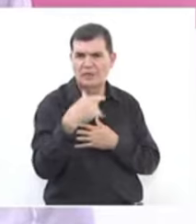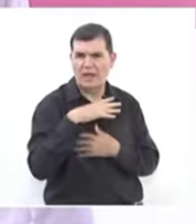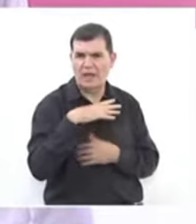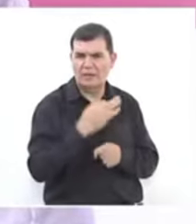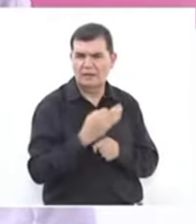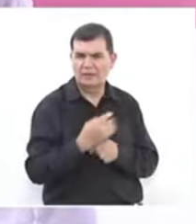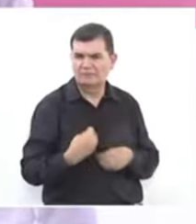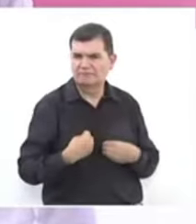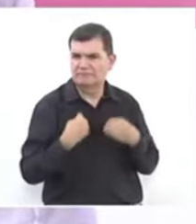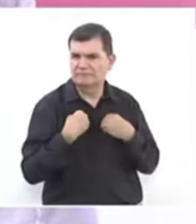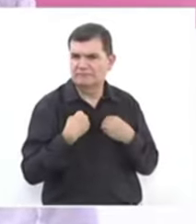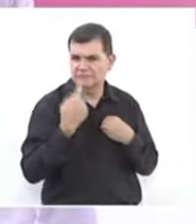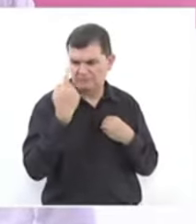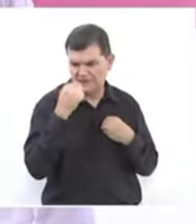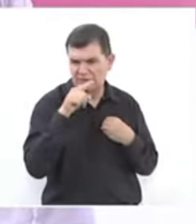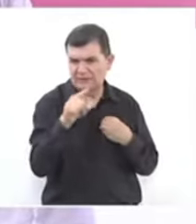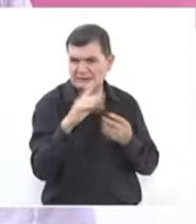con el presidente contar, AMLO.